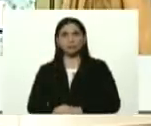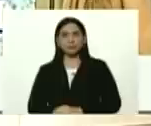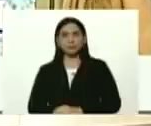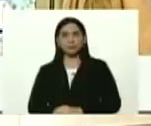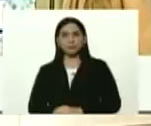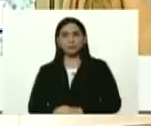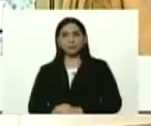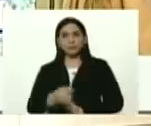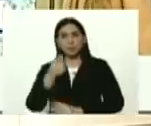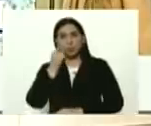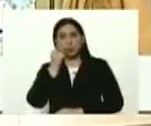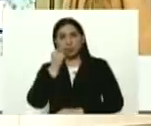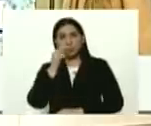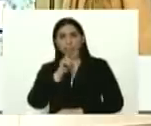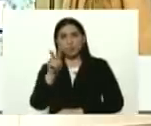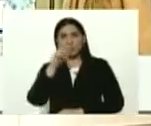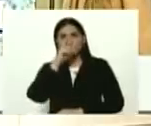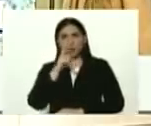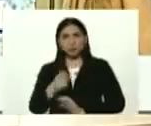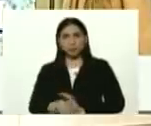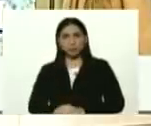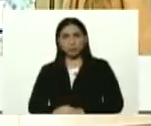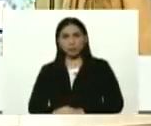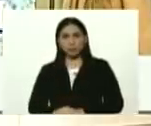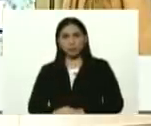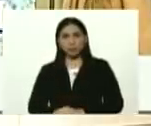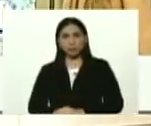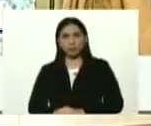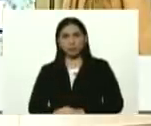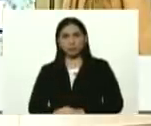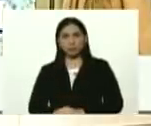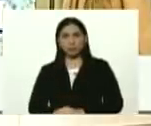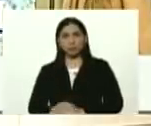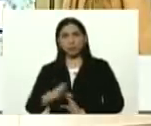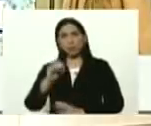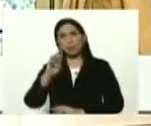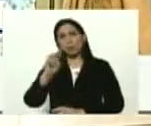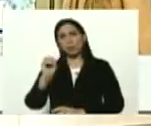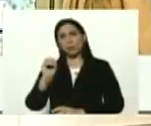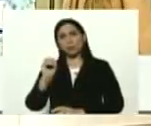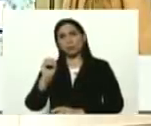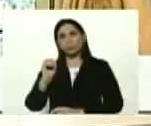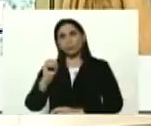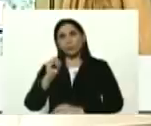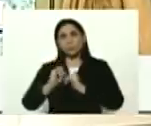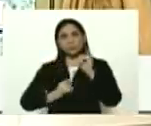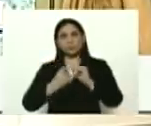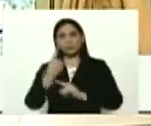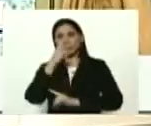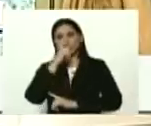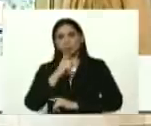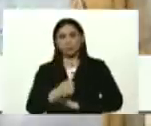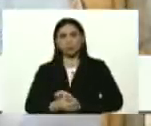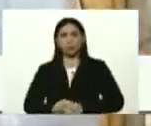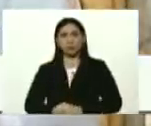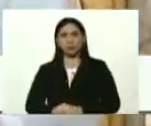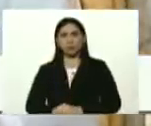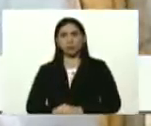un muchacho de 22 años. En Coro, una bebé de un año.